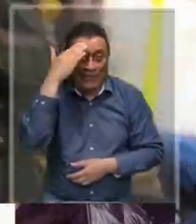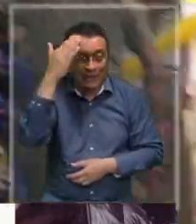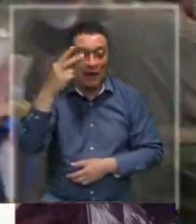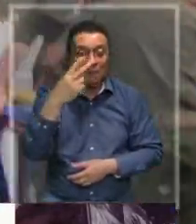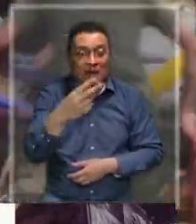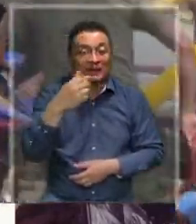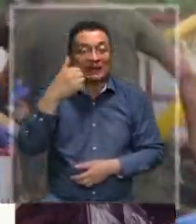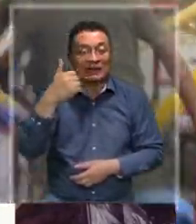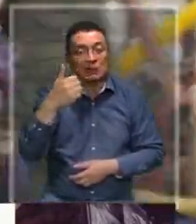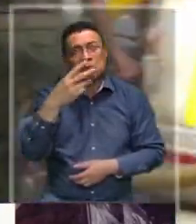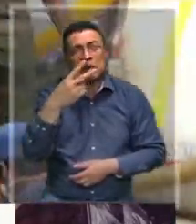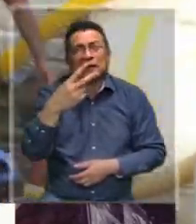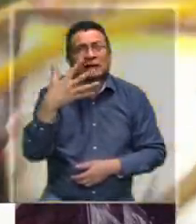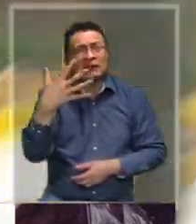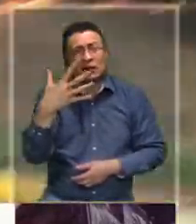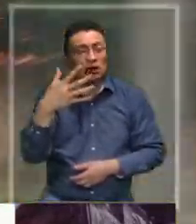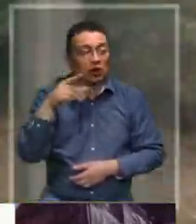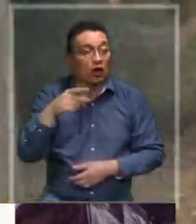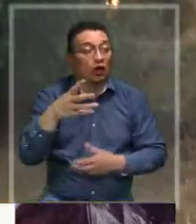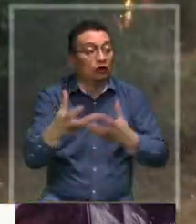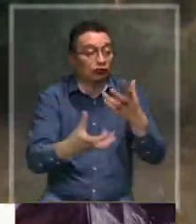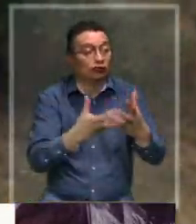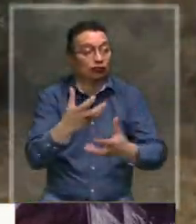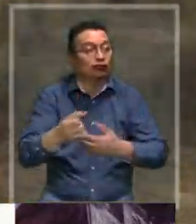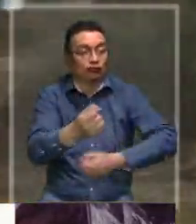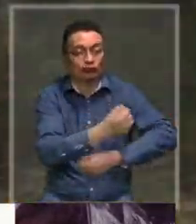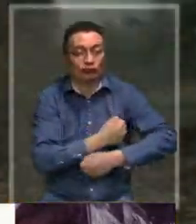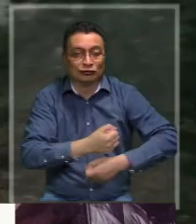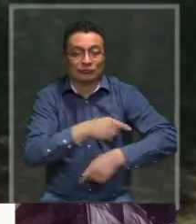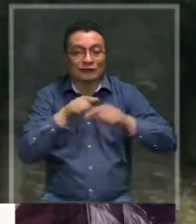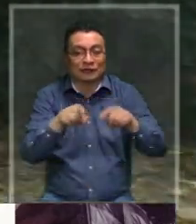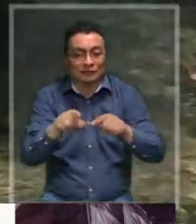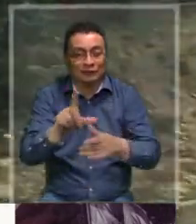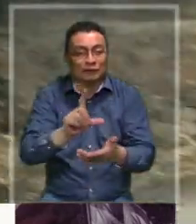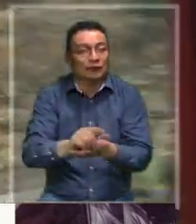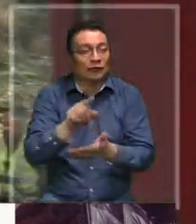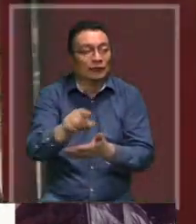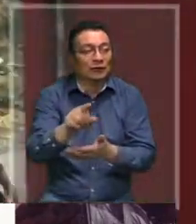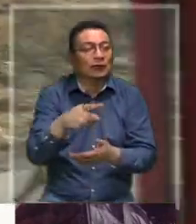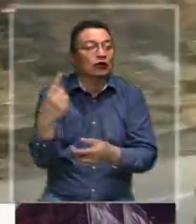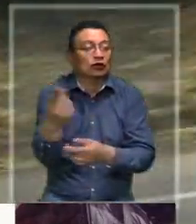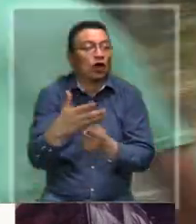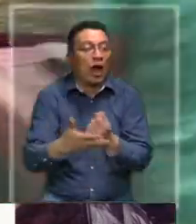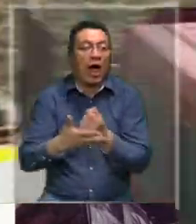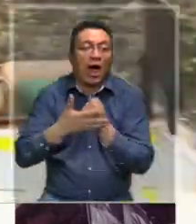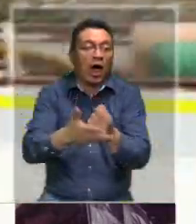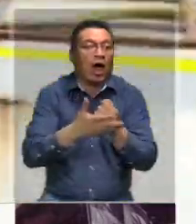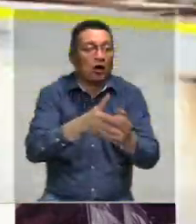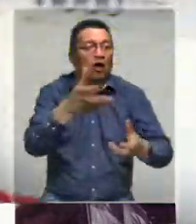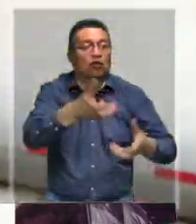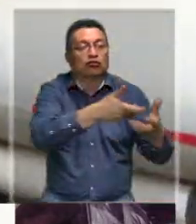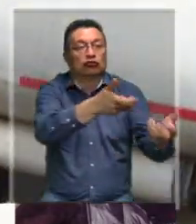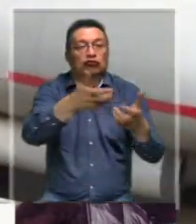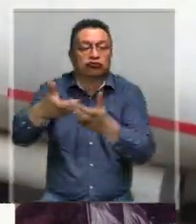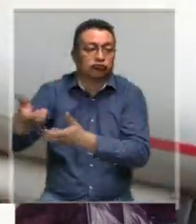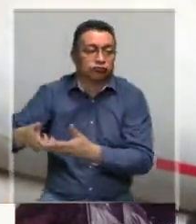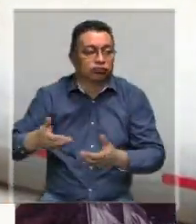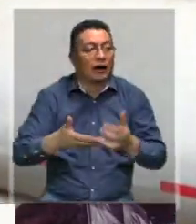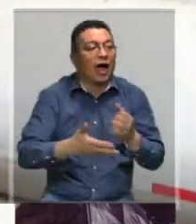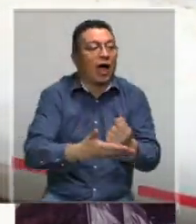26, 25. Ahí está la cocinería y ahí están los chiquillos tratando de apagar el incendio, y cuando